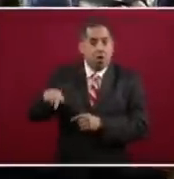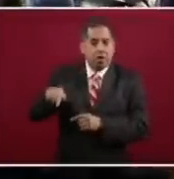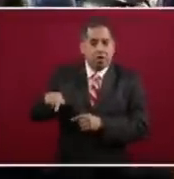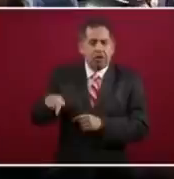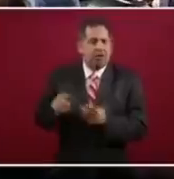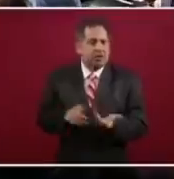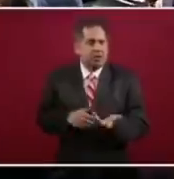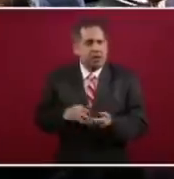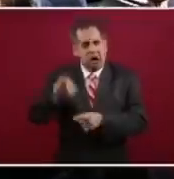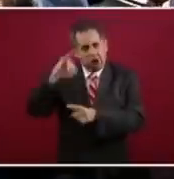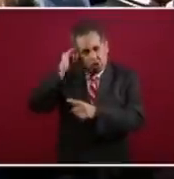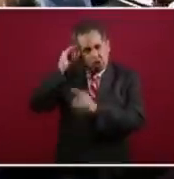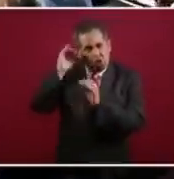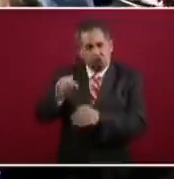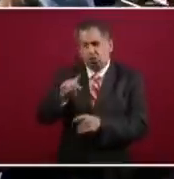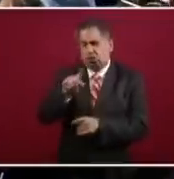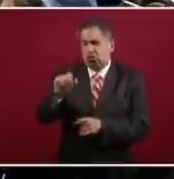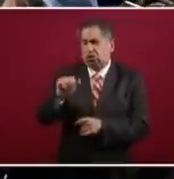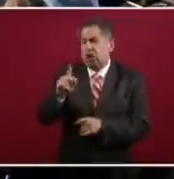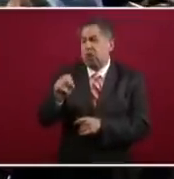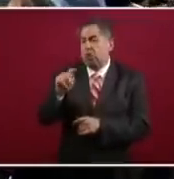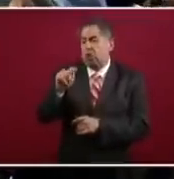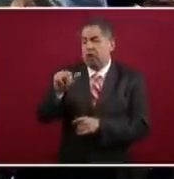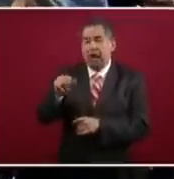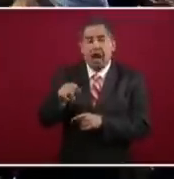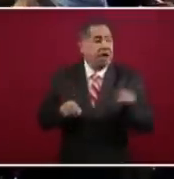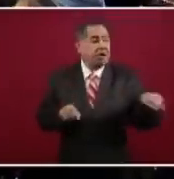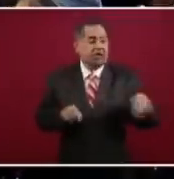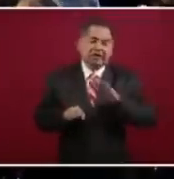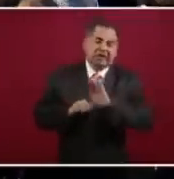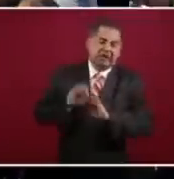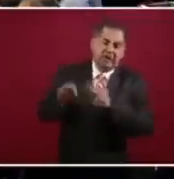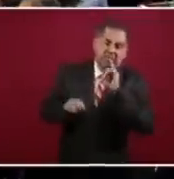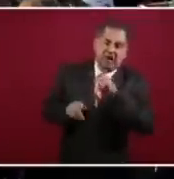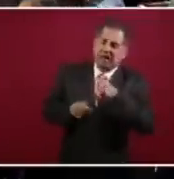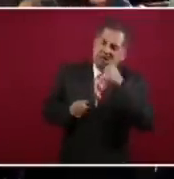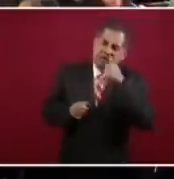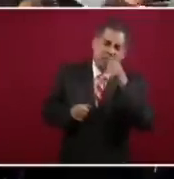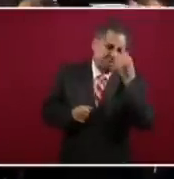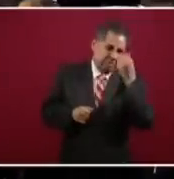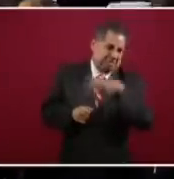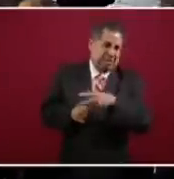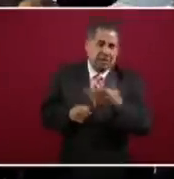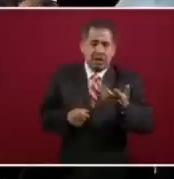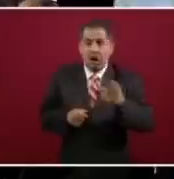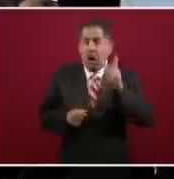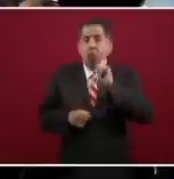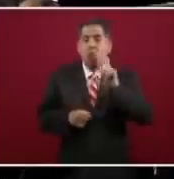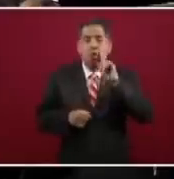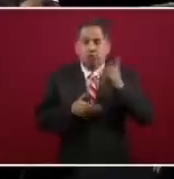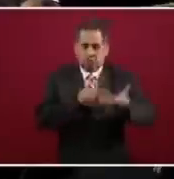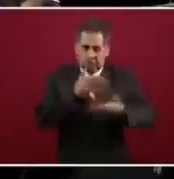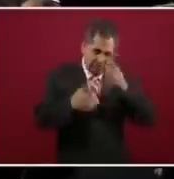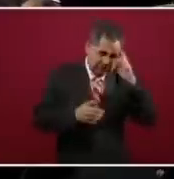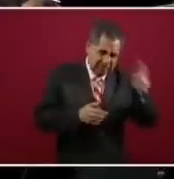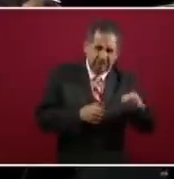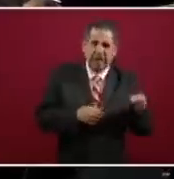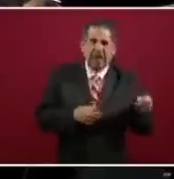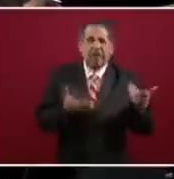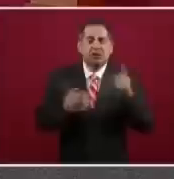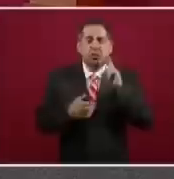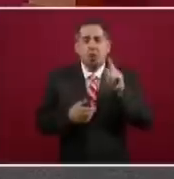dije la zapoteca qué hacían los moderados las mujeres con todo respeto